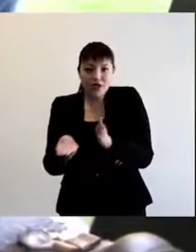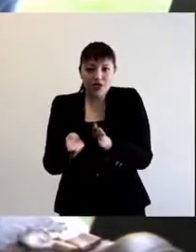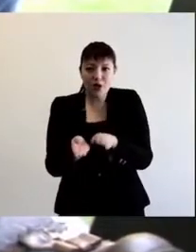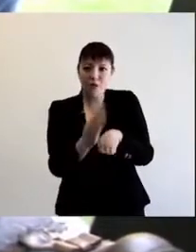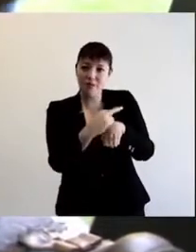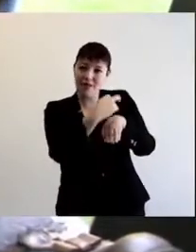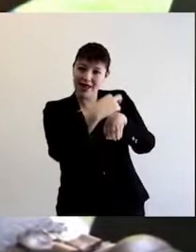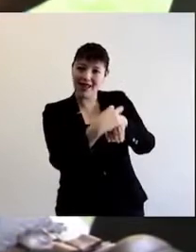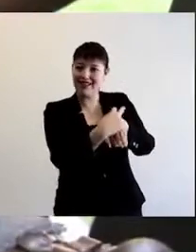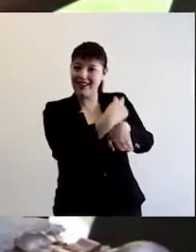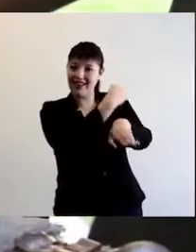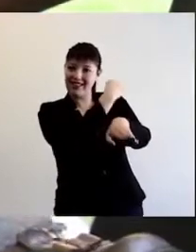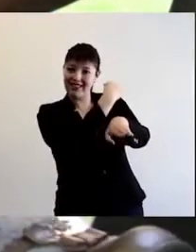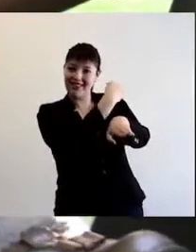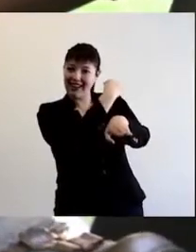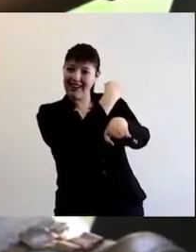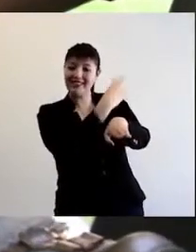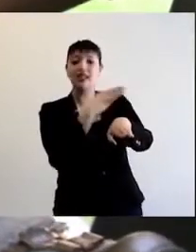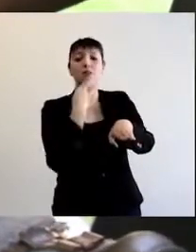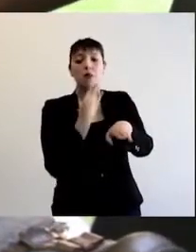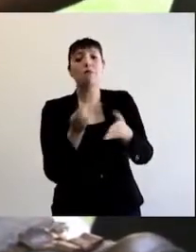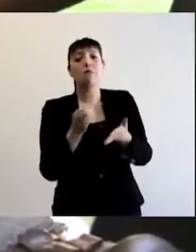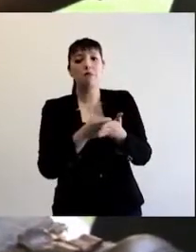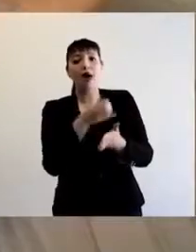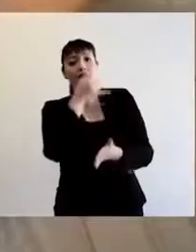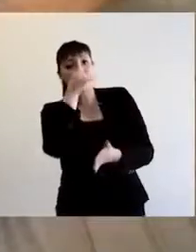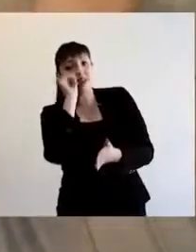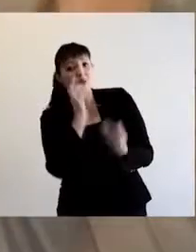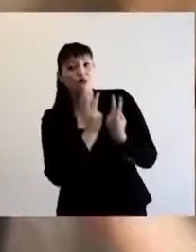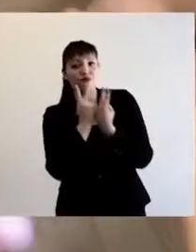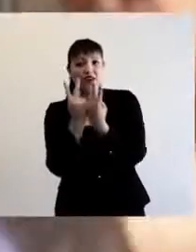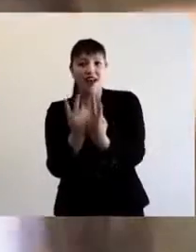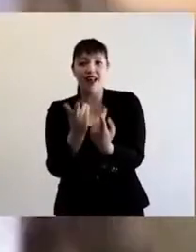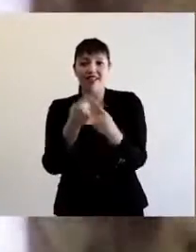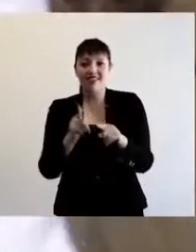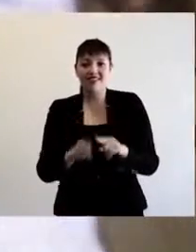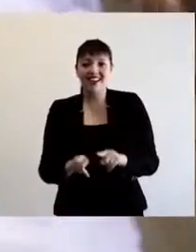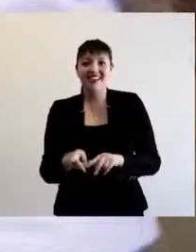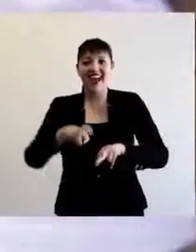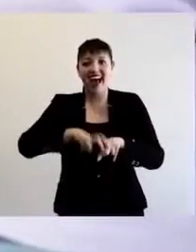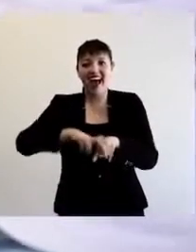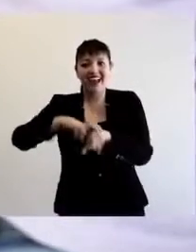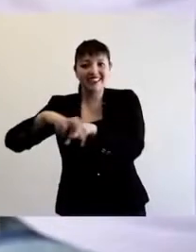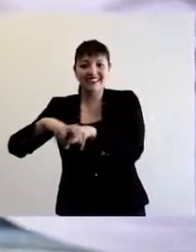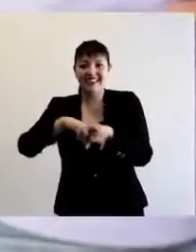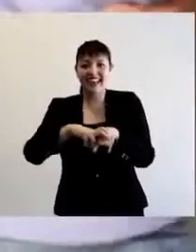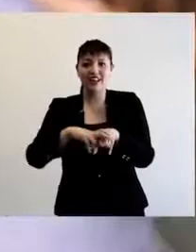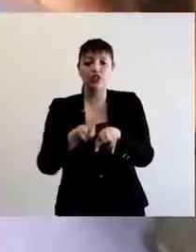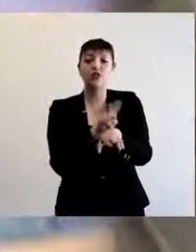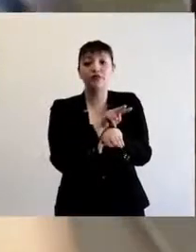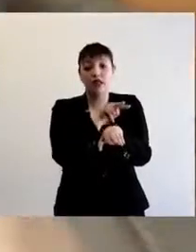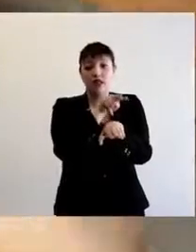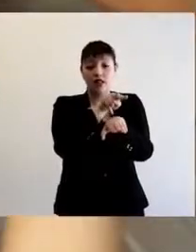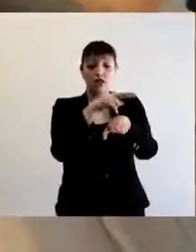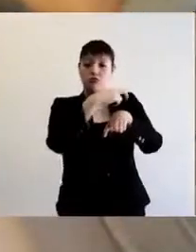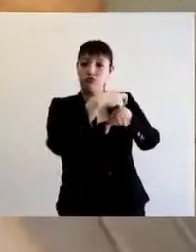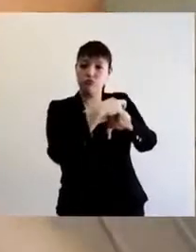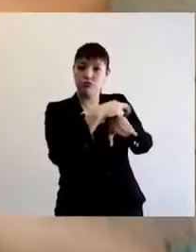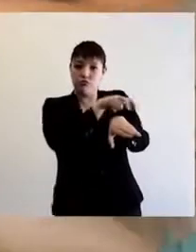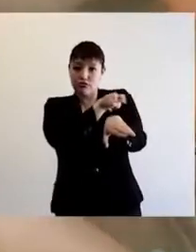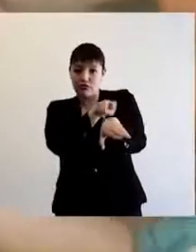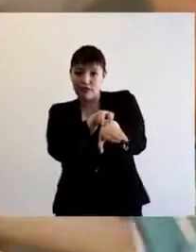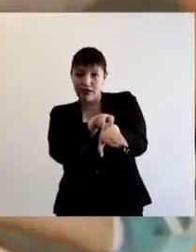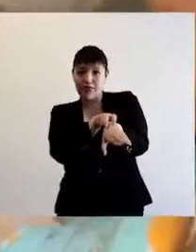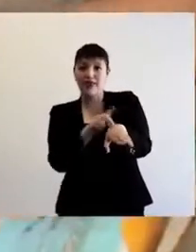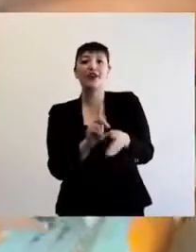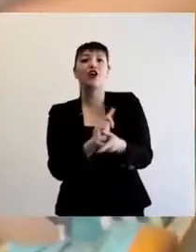puedes seguir utilizando esa silla. El segmento que se ve efectivamente afectado en términos económicos son aquellos padres de niños de 6, 7,